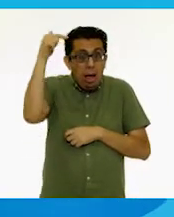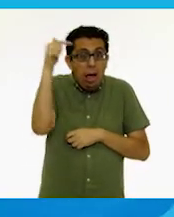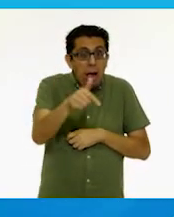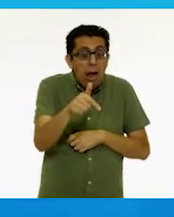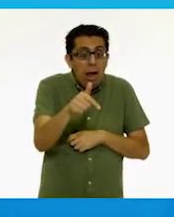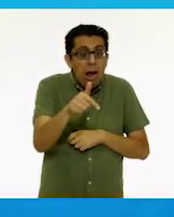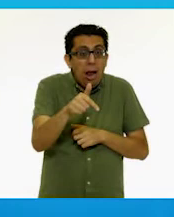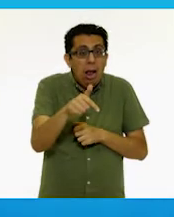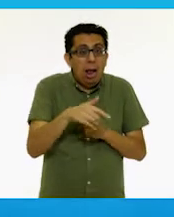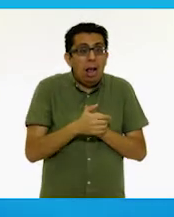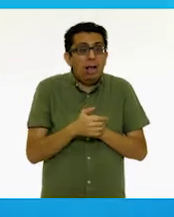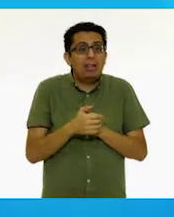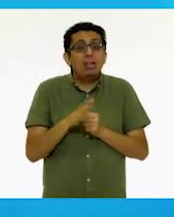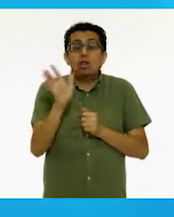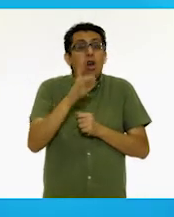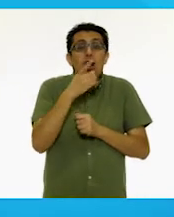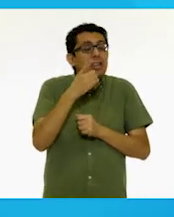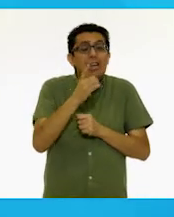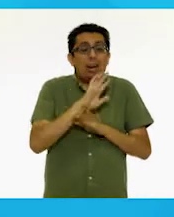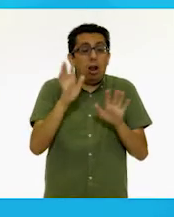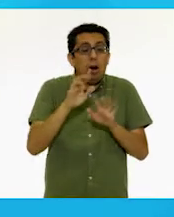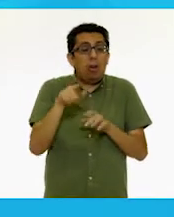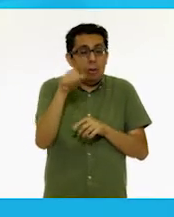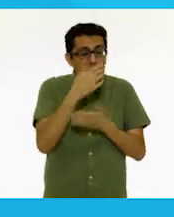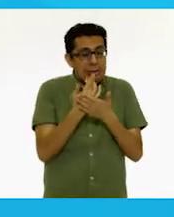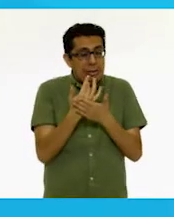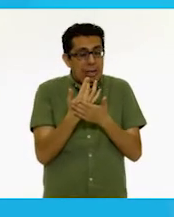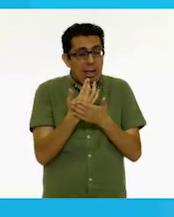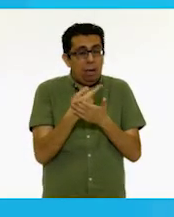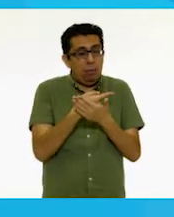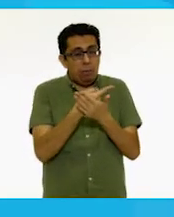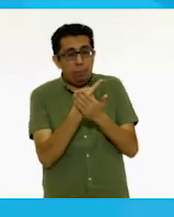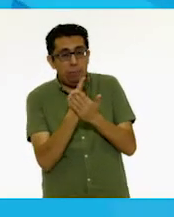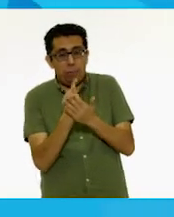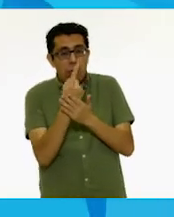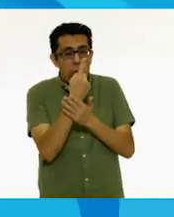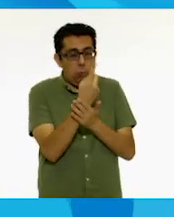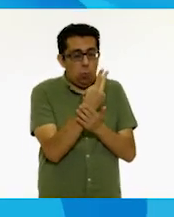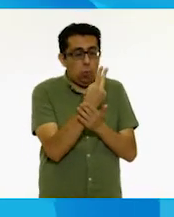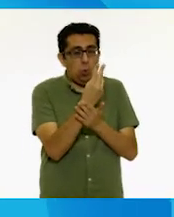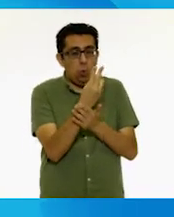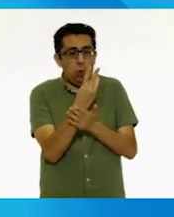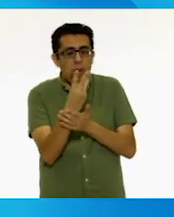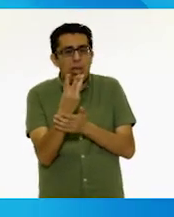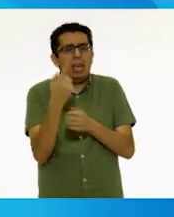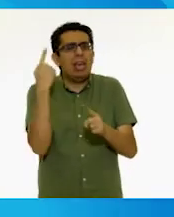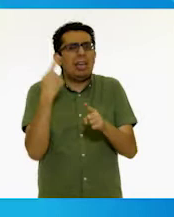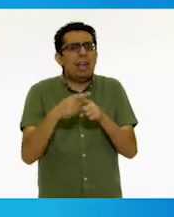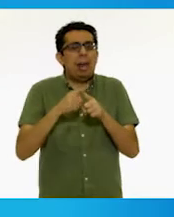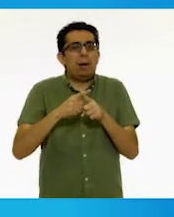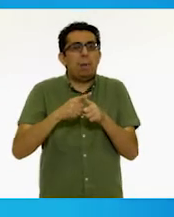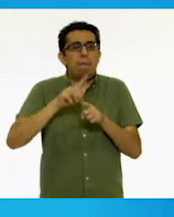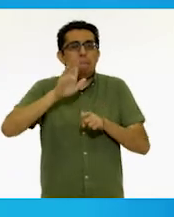ya ¿verdad? No les digas. Tres segunditos. Señálenlo en la pantalla. ¿Quién está zapateando?